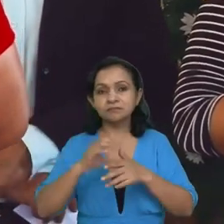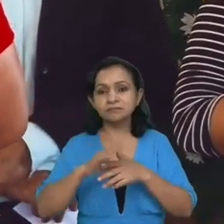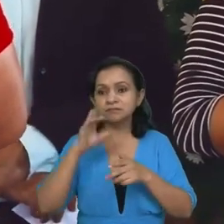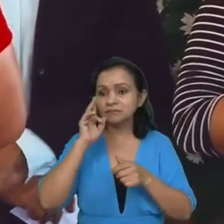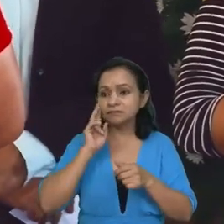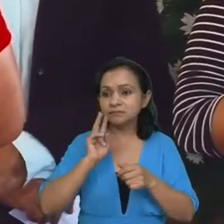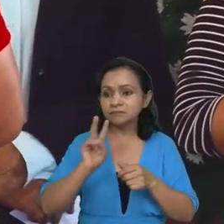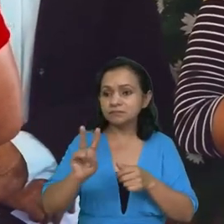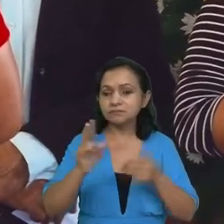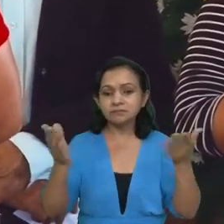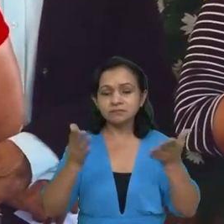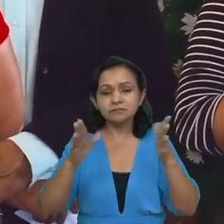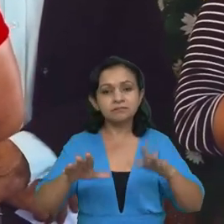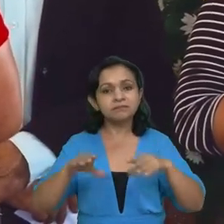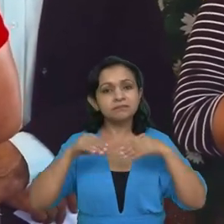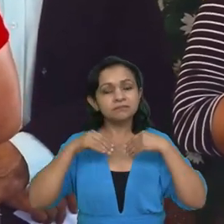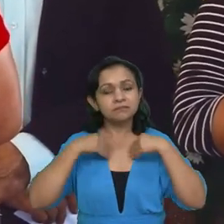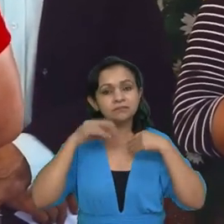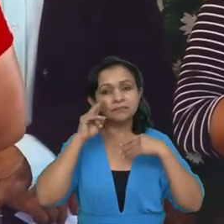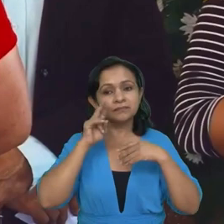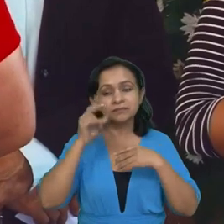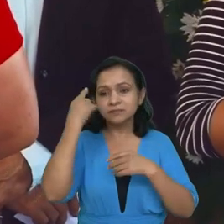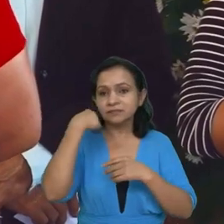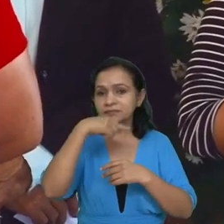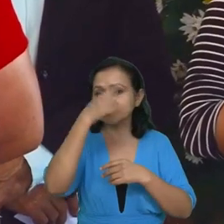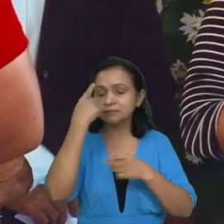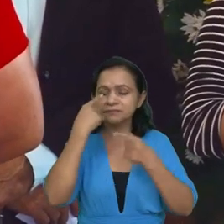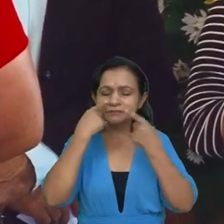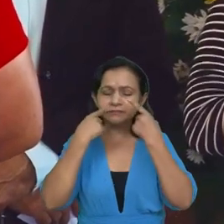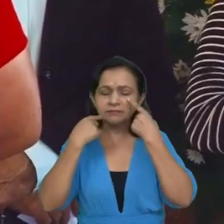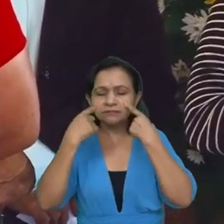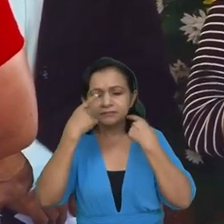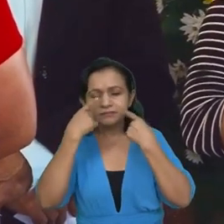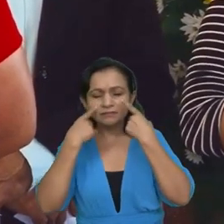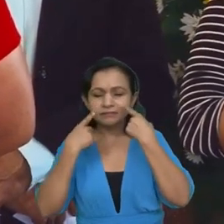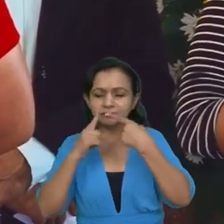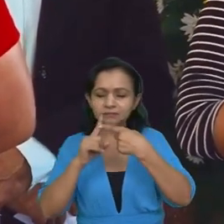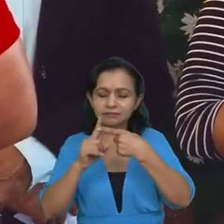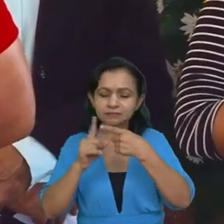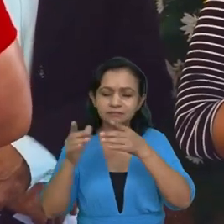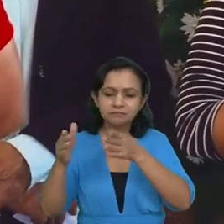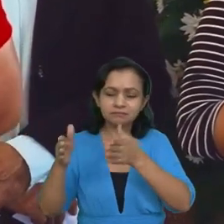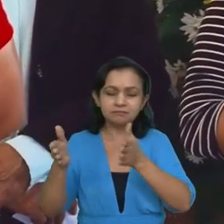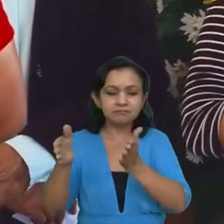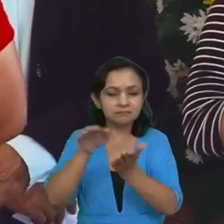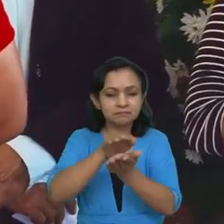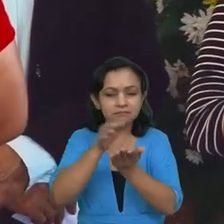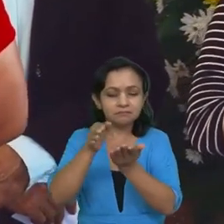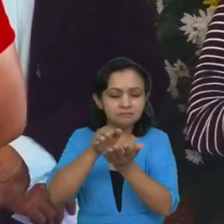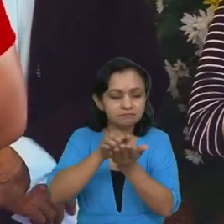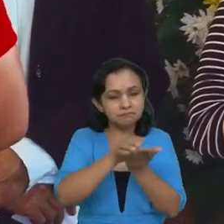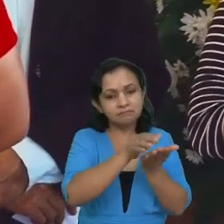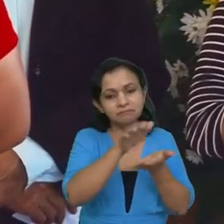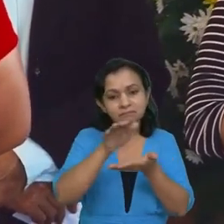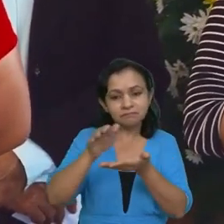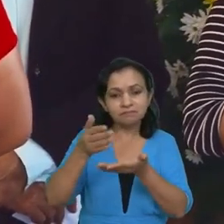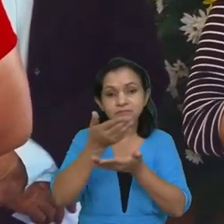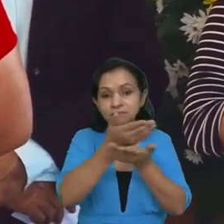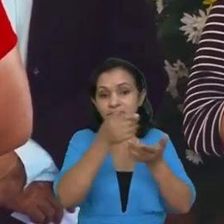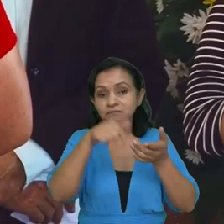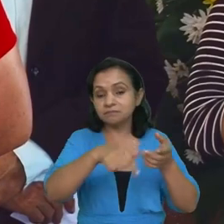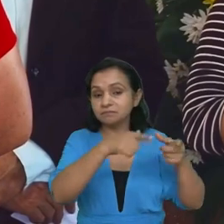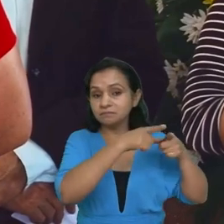la acogida ver esos rostros llenos de lágrimas a la hora de partir porque si nosotros vivimos